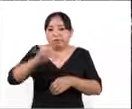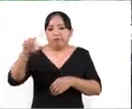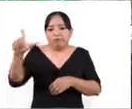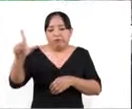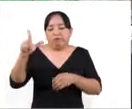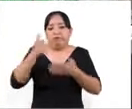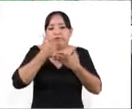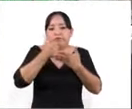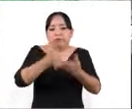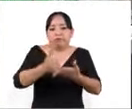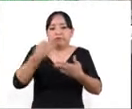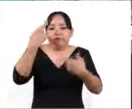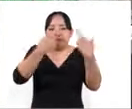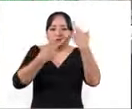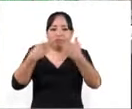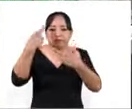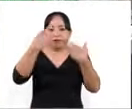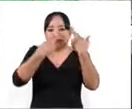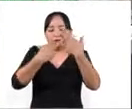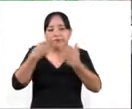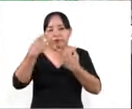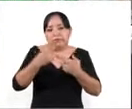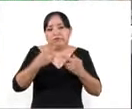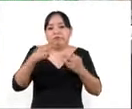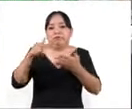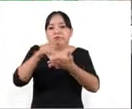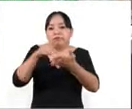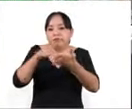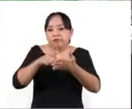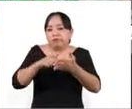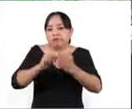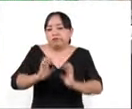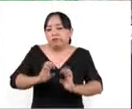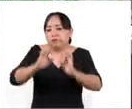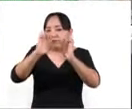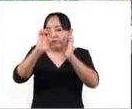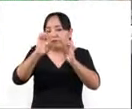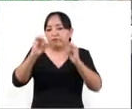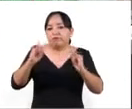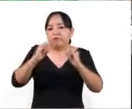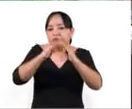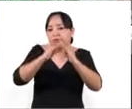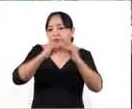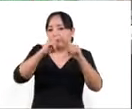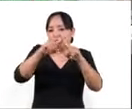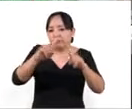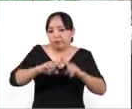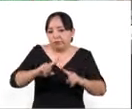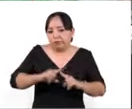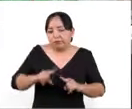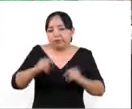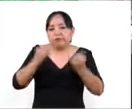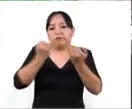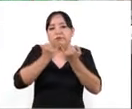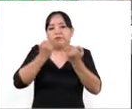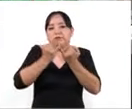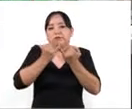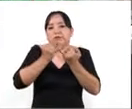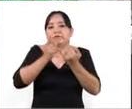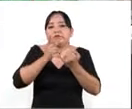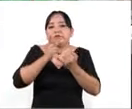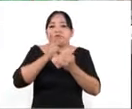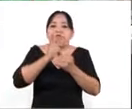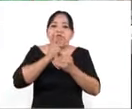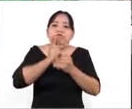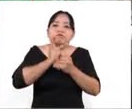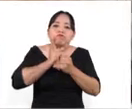podamos tener una revisión de cada uno de estos inmuebles. En este momento estamos en esa revisión. En el caso de Pemex, por ejemplo,